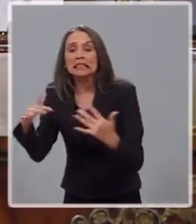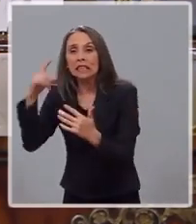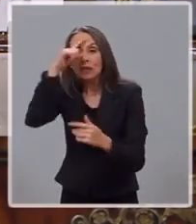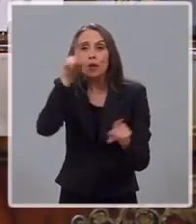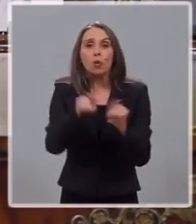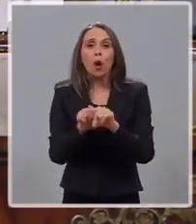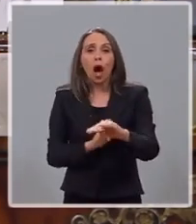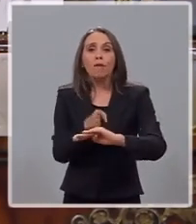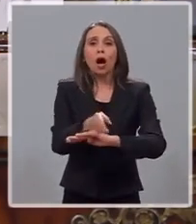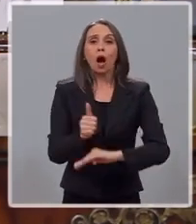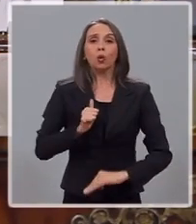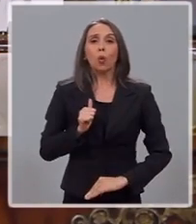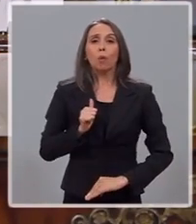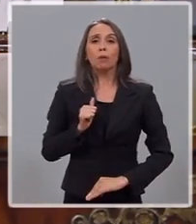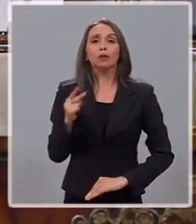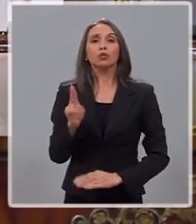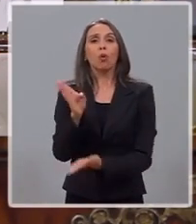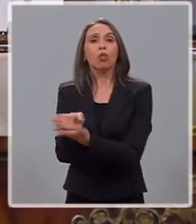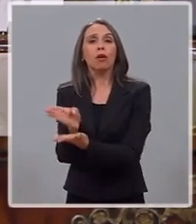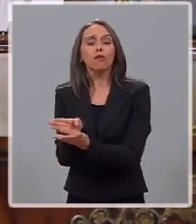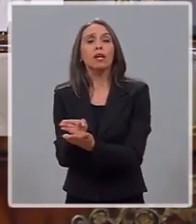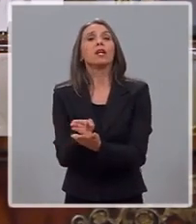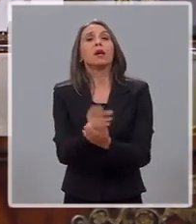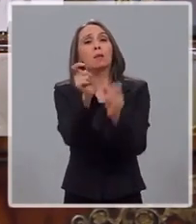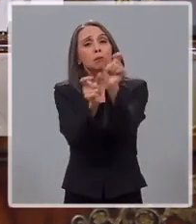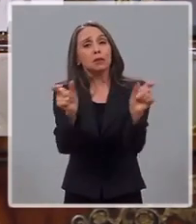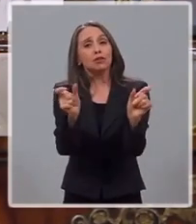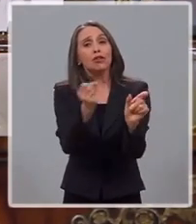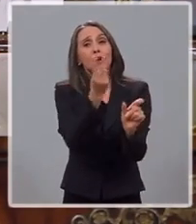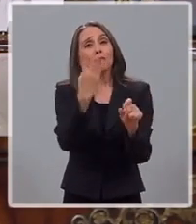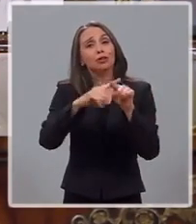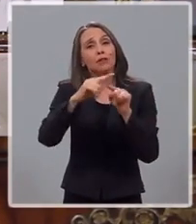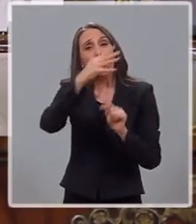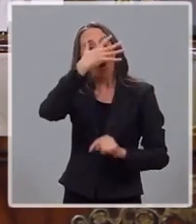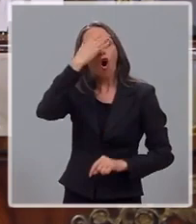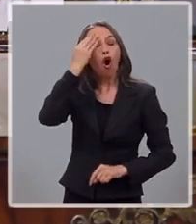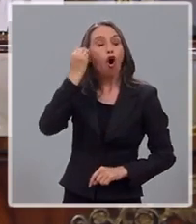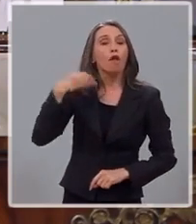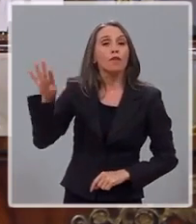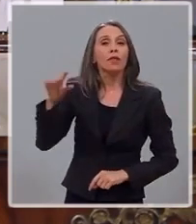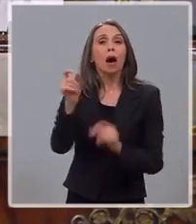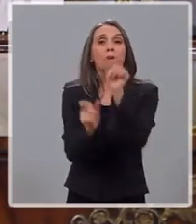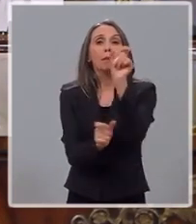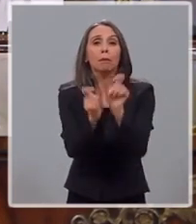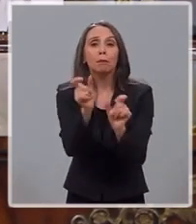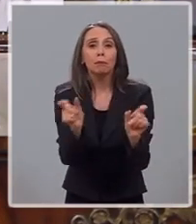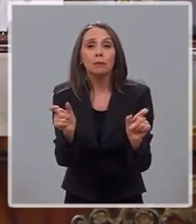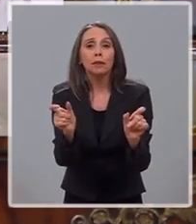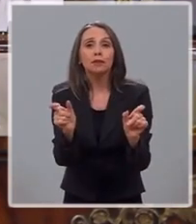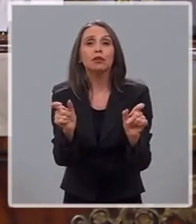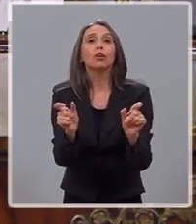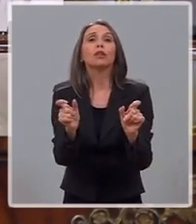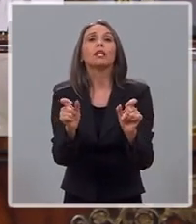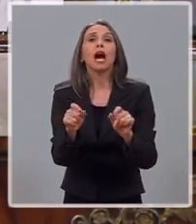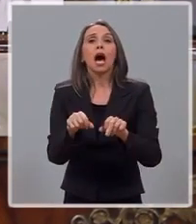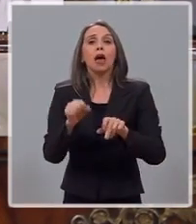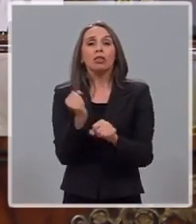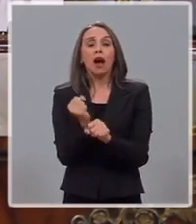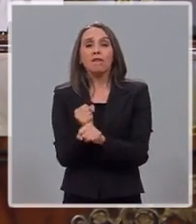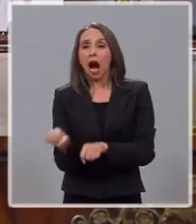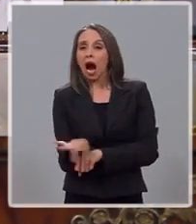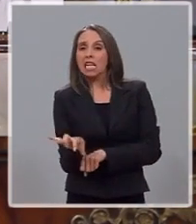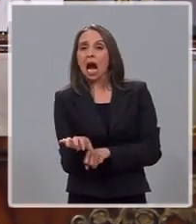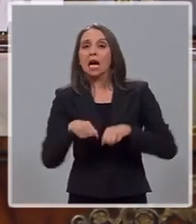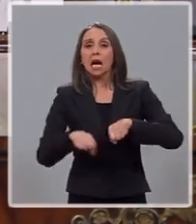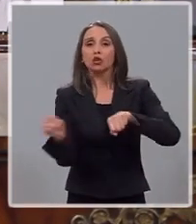cumplido con su deber y aquellos que muchas veces olvidamos estoy pensando en los que están en las cajas de los supermercados a las